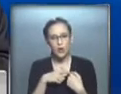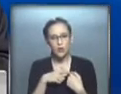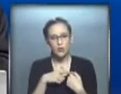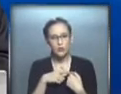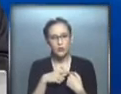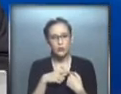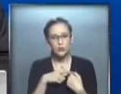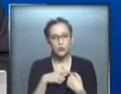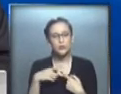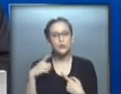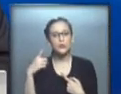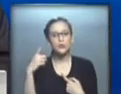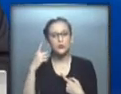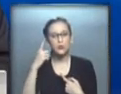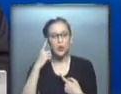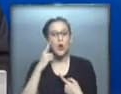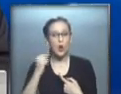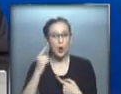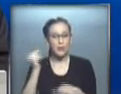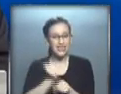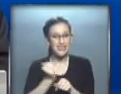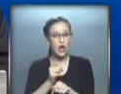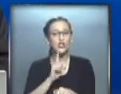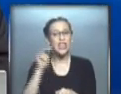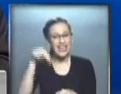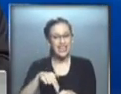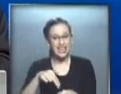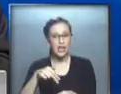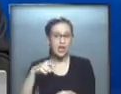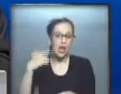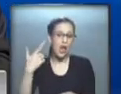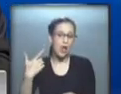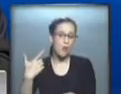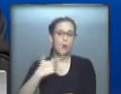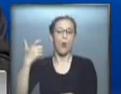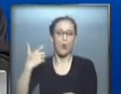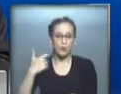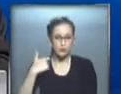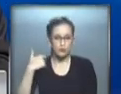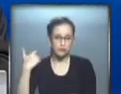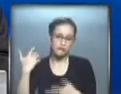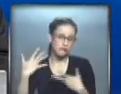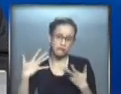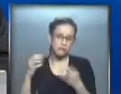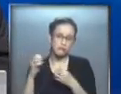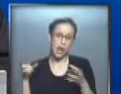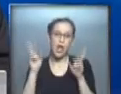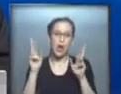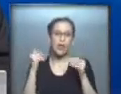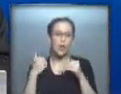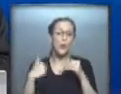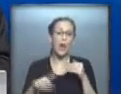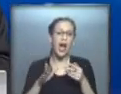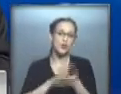técnicos que estaban haciendo la cobertura periodística por supuesto ojalá que todo sea que todo salga bien